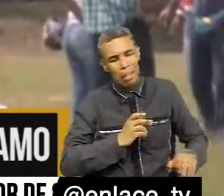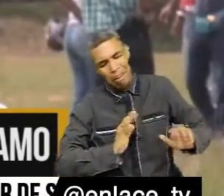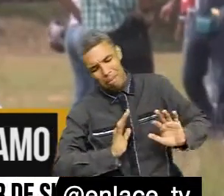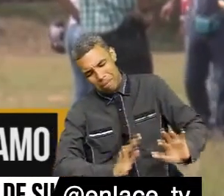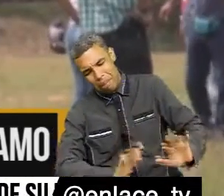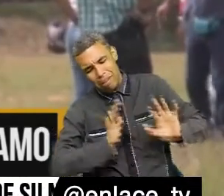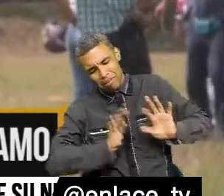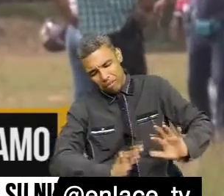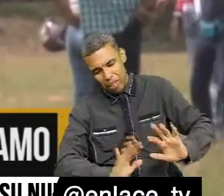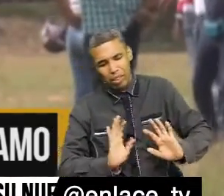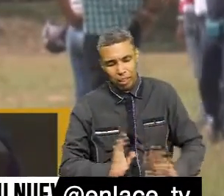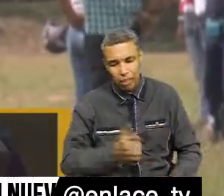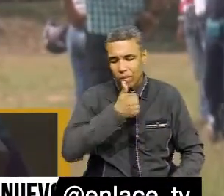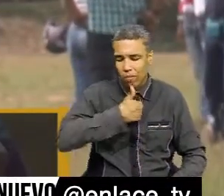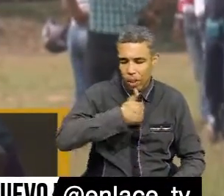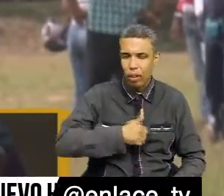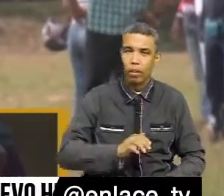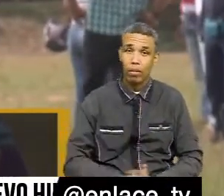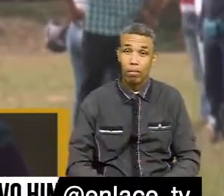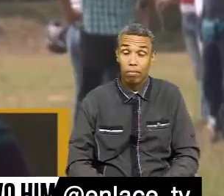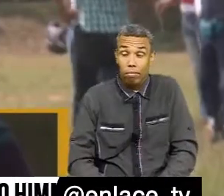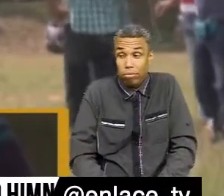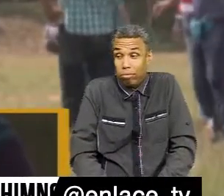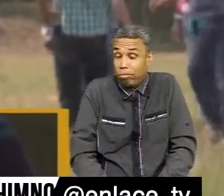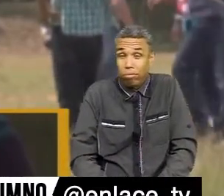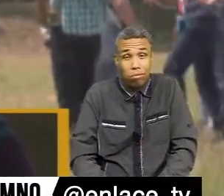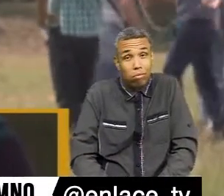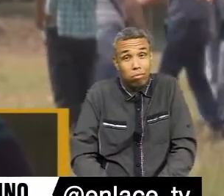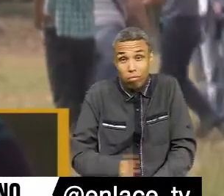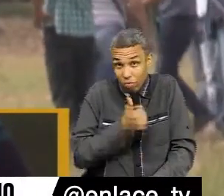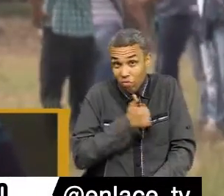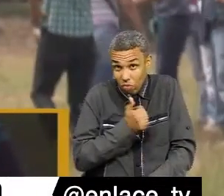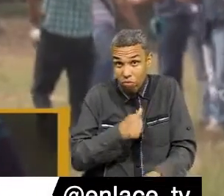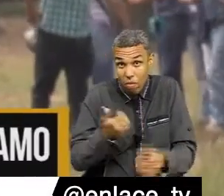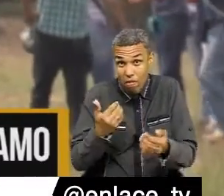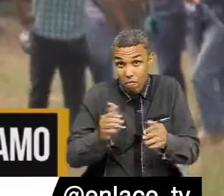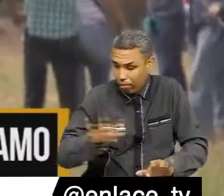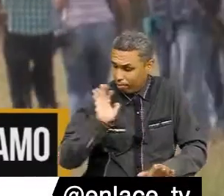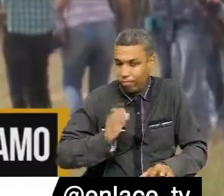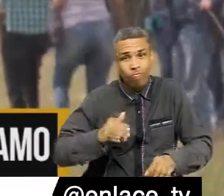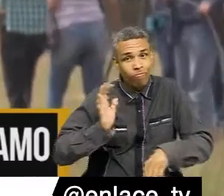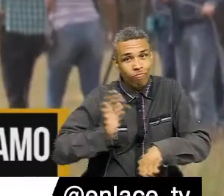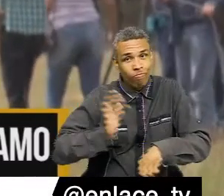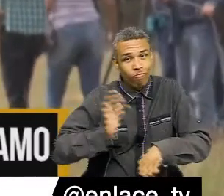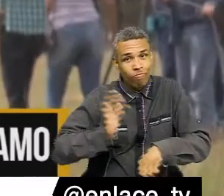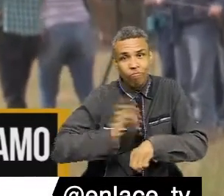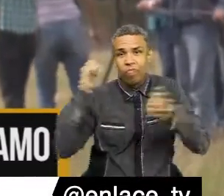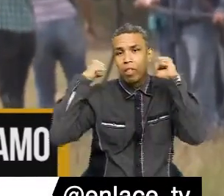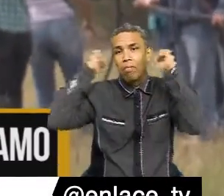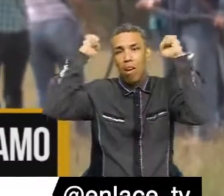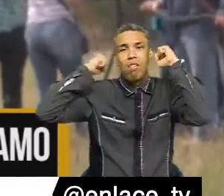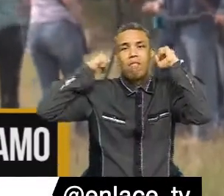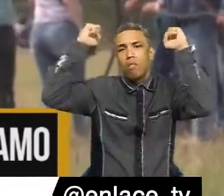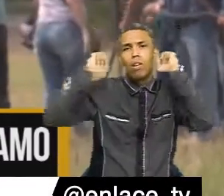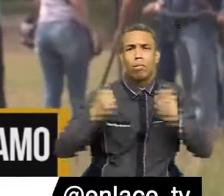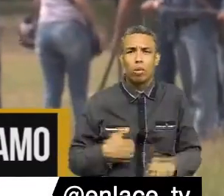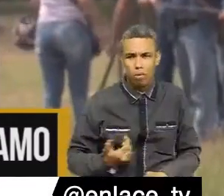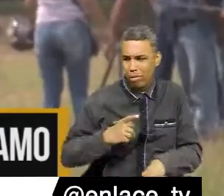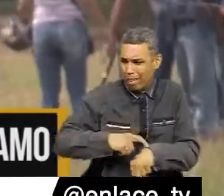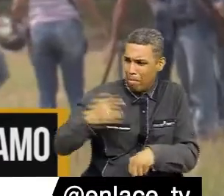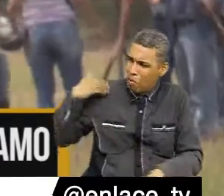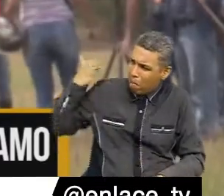pero no. Aquí nos toca es las comunidades que estamos afectadas, es salir a hacer plantones, a hacer un paro